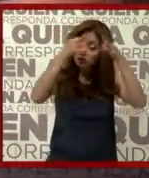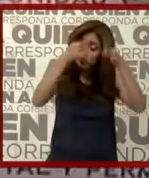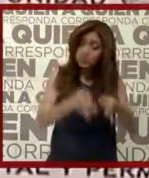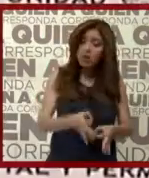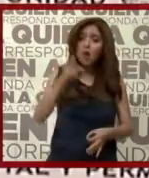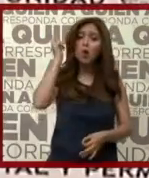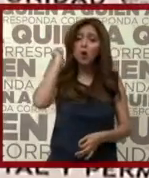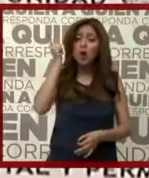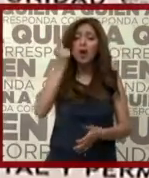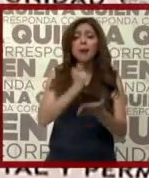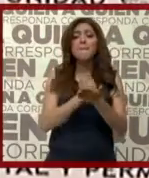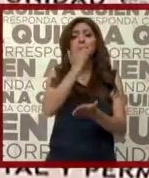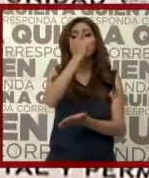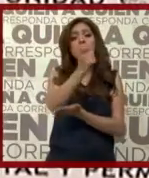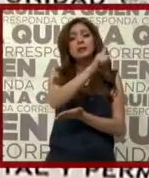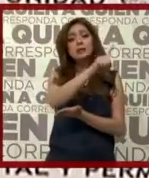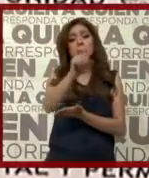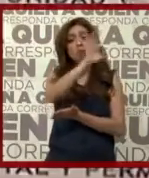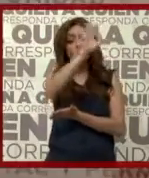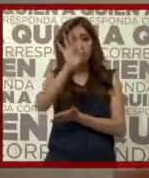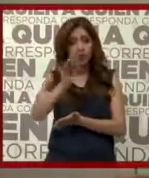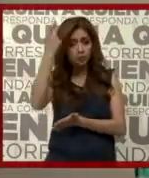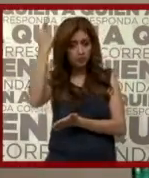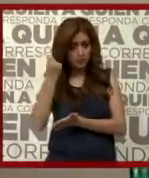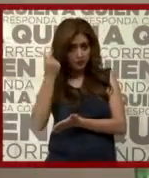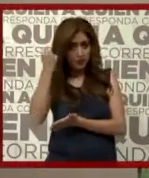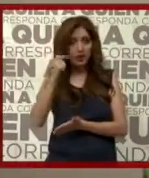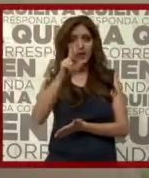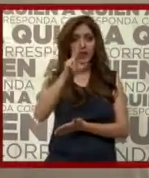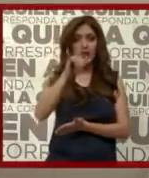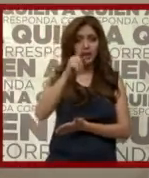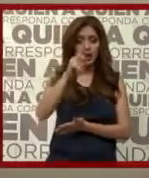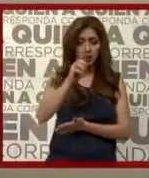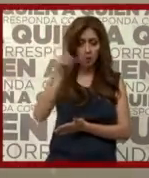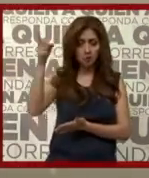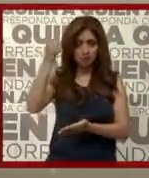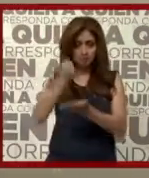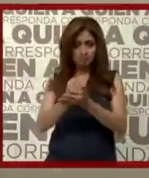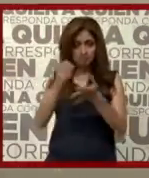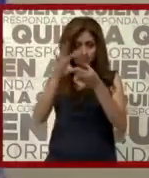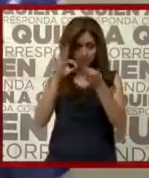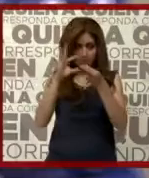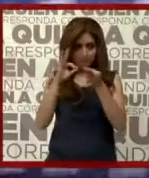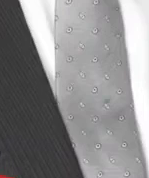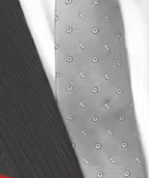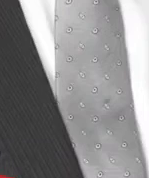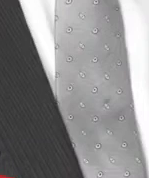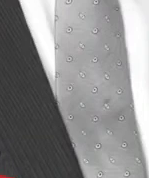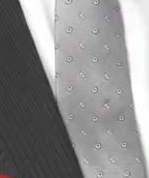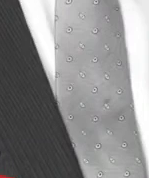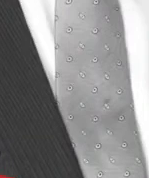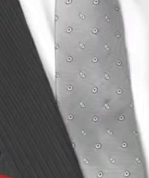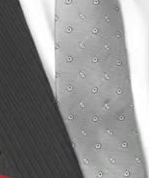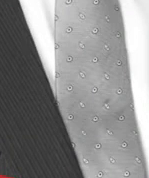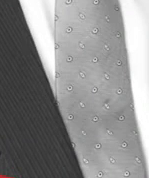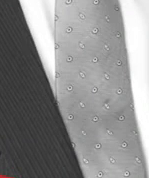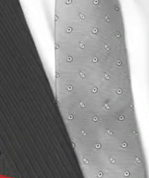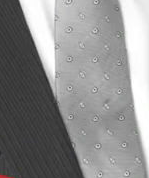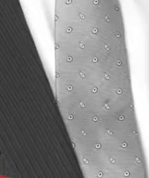el 100% de su pensión. Con imágenes de Aaron Herrera, Ricardo Gaitán, a quien corresponda.